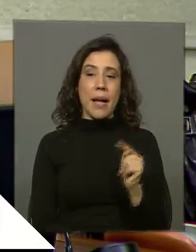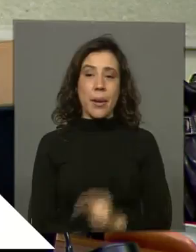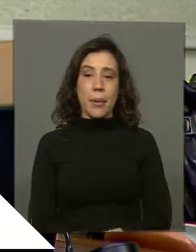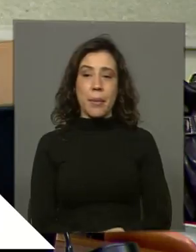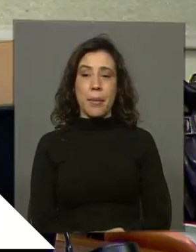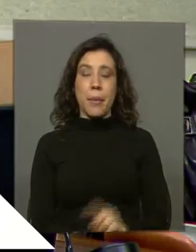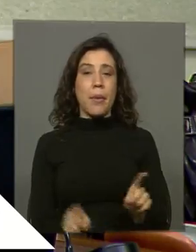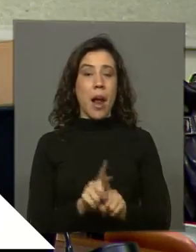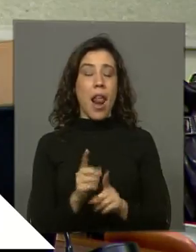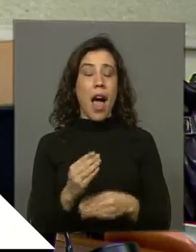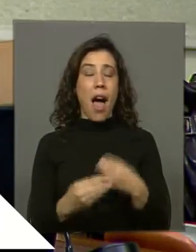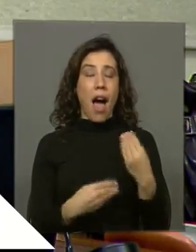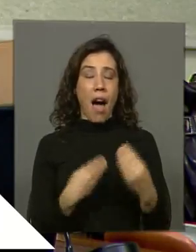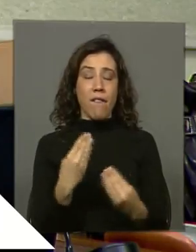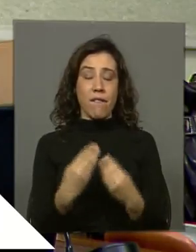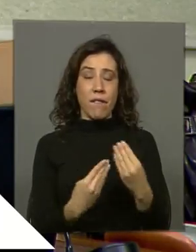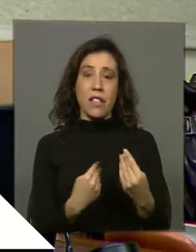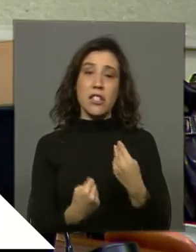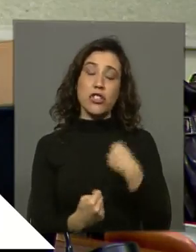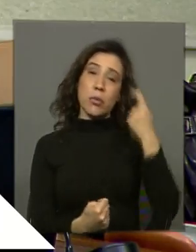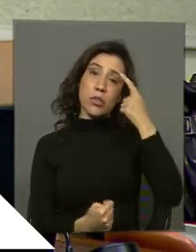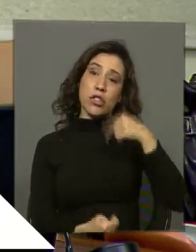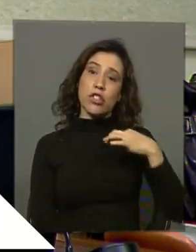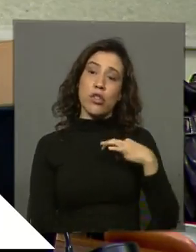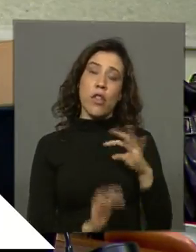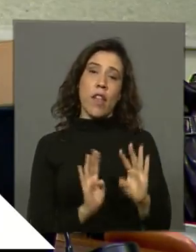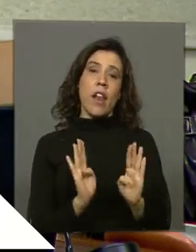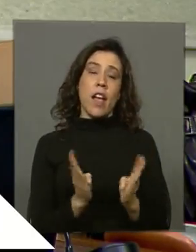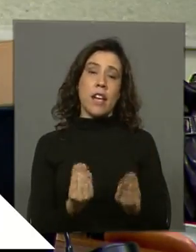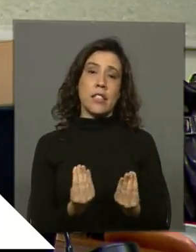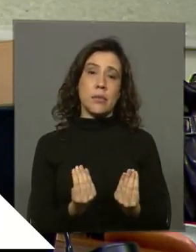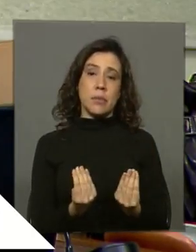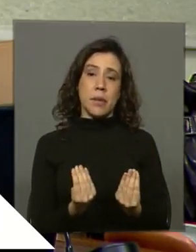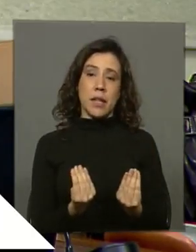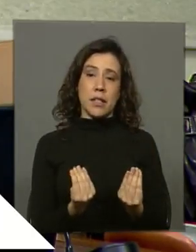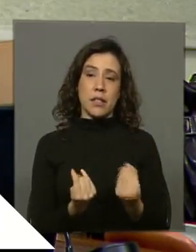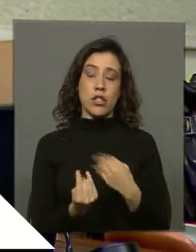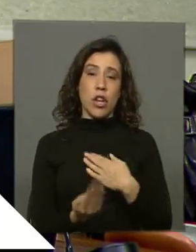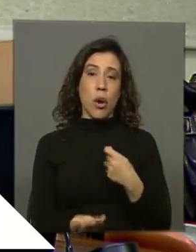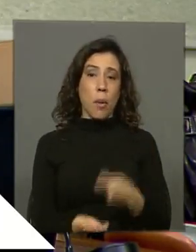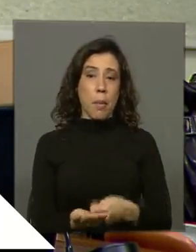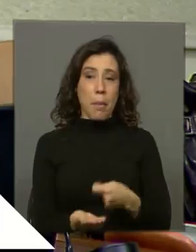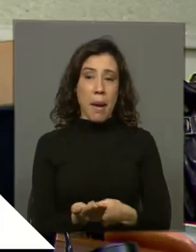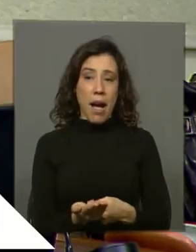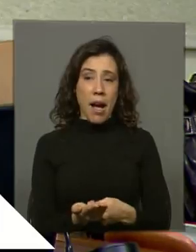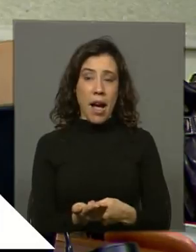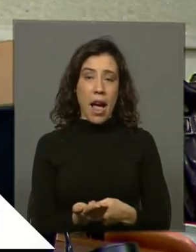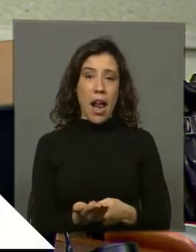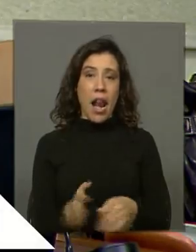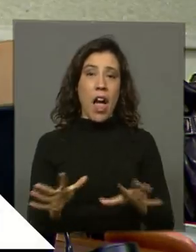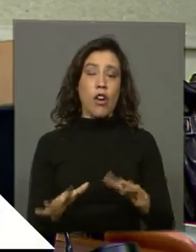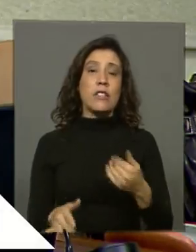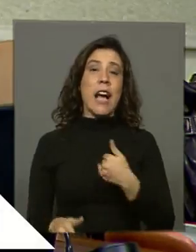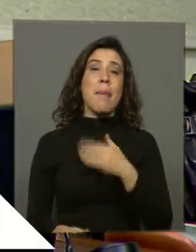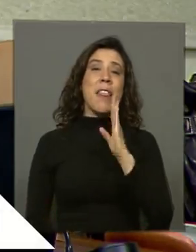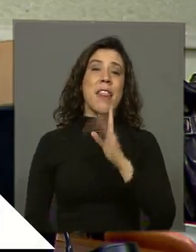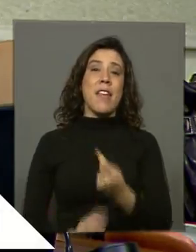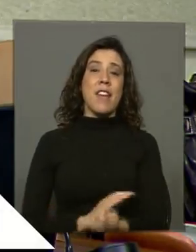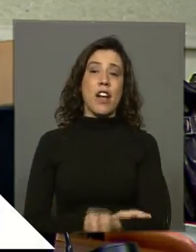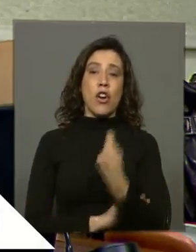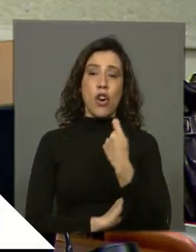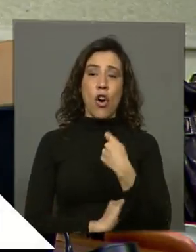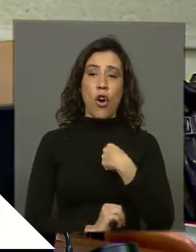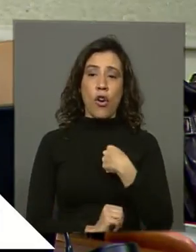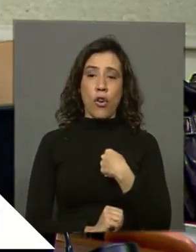avance que yo creo que la ciudadanía está esperando o sea yo quiero pagar lo que a mí me tienen que cobrar por los